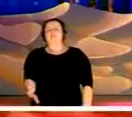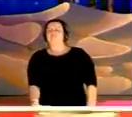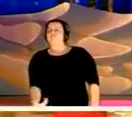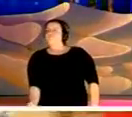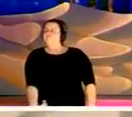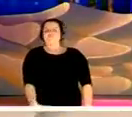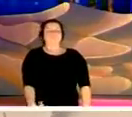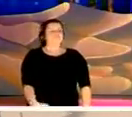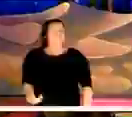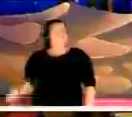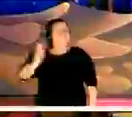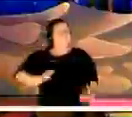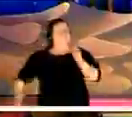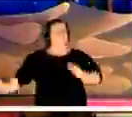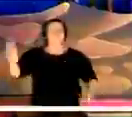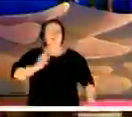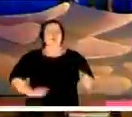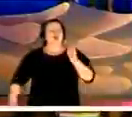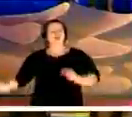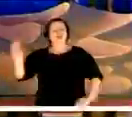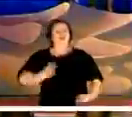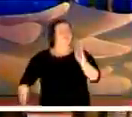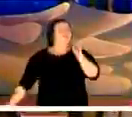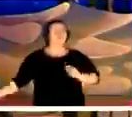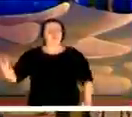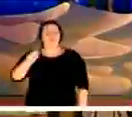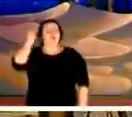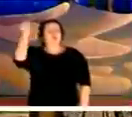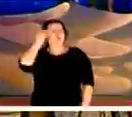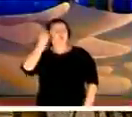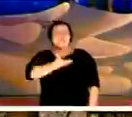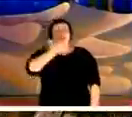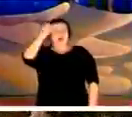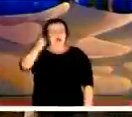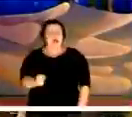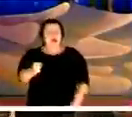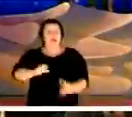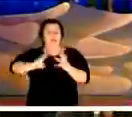Yo creo que sobra la mitad.